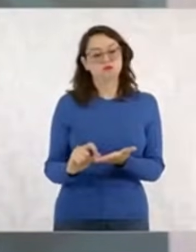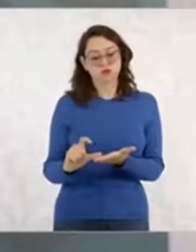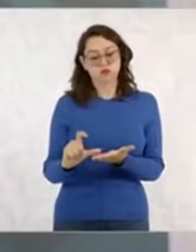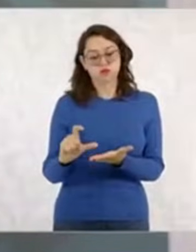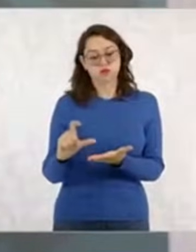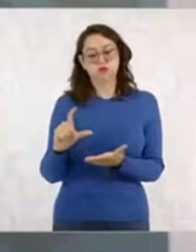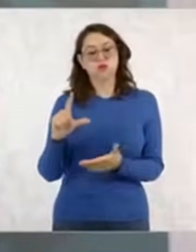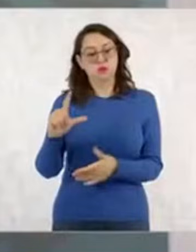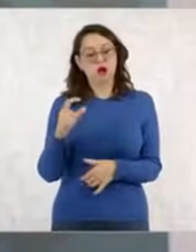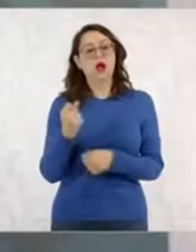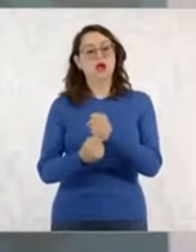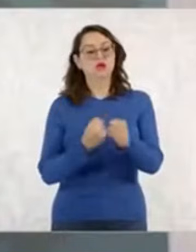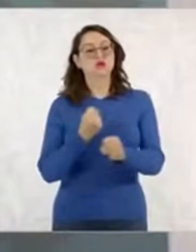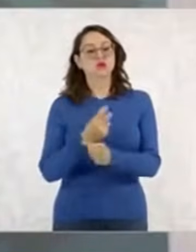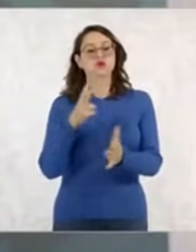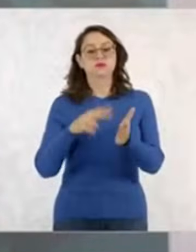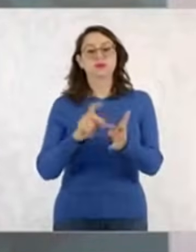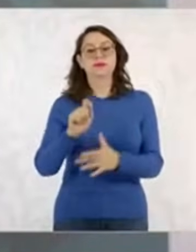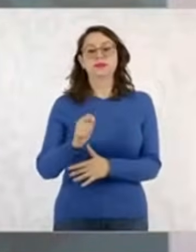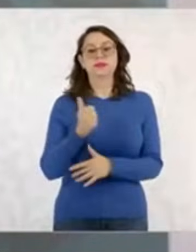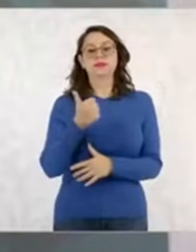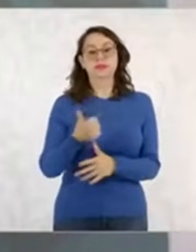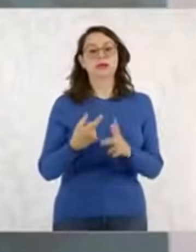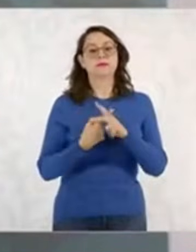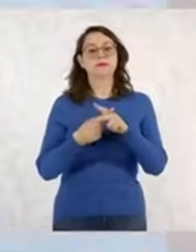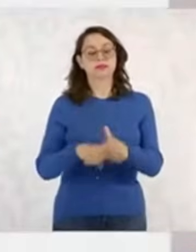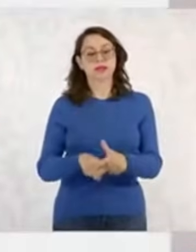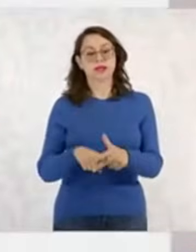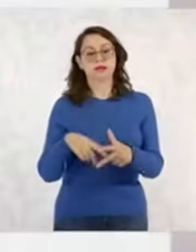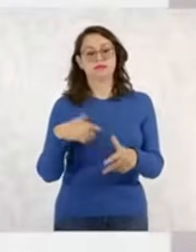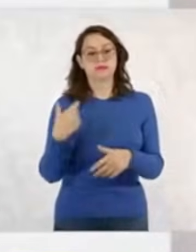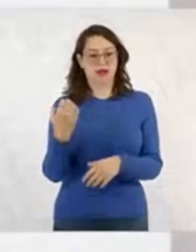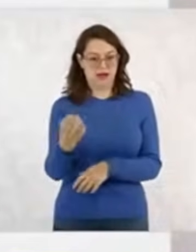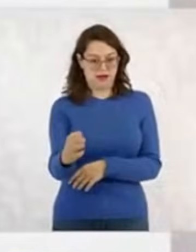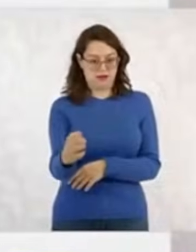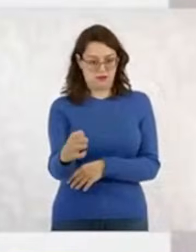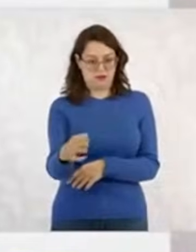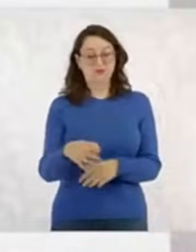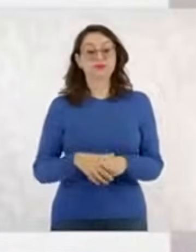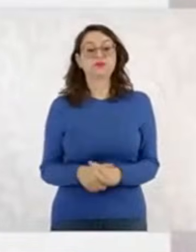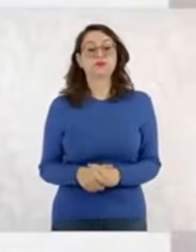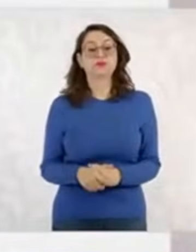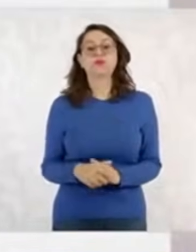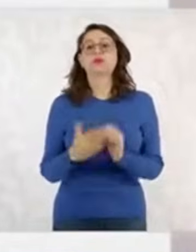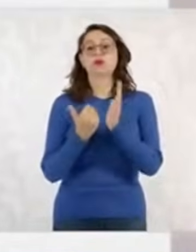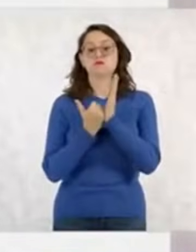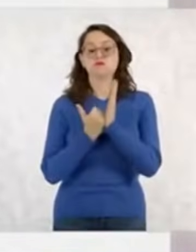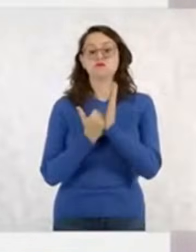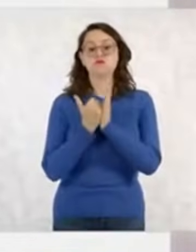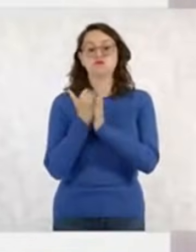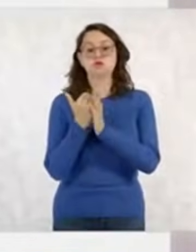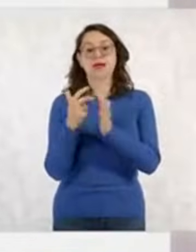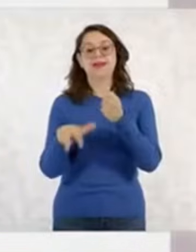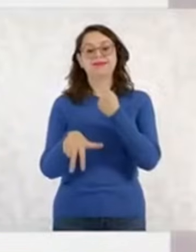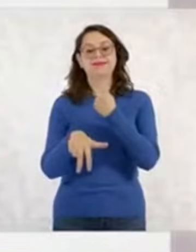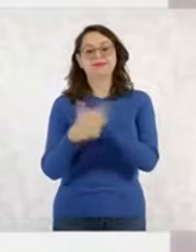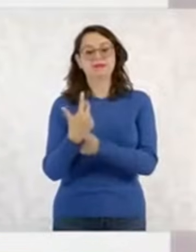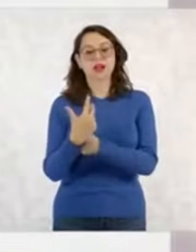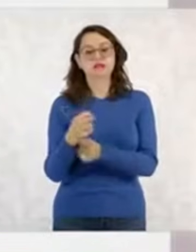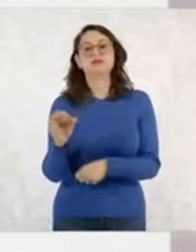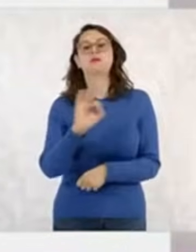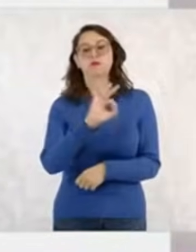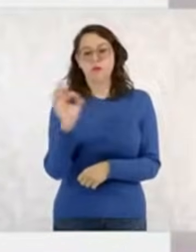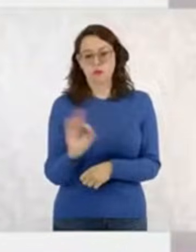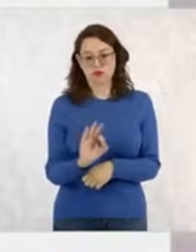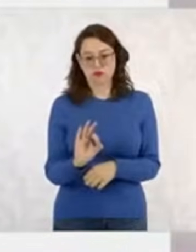año 2026. Se acordó con esto un incremento del 13% del salario